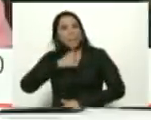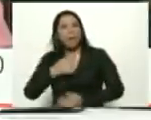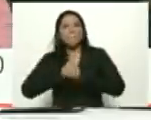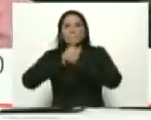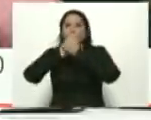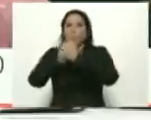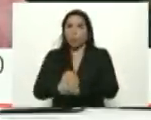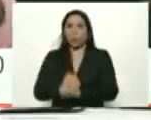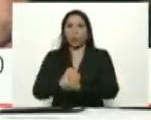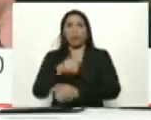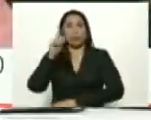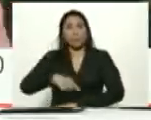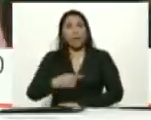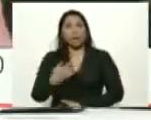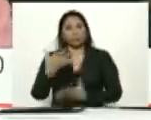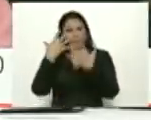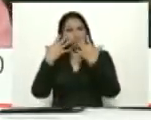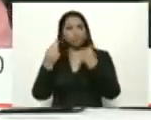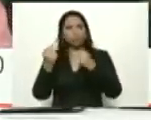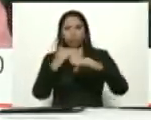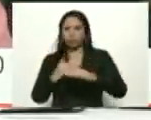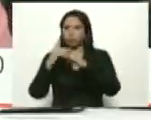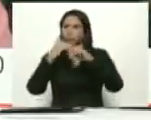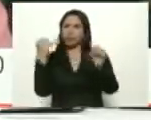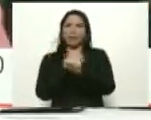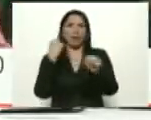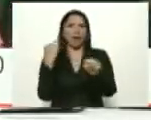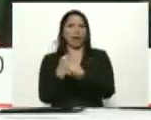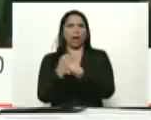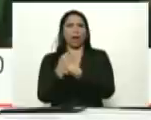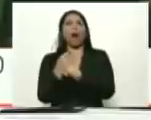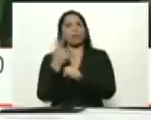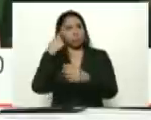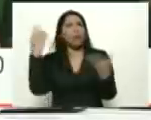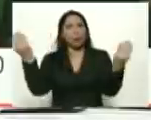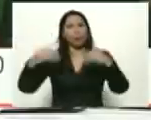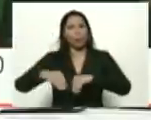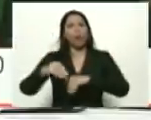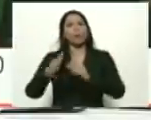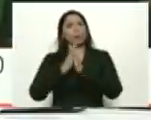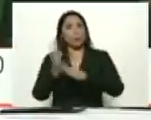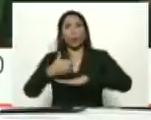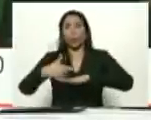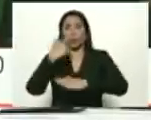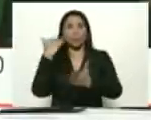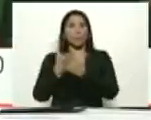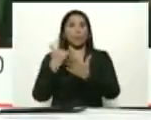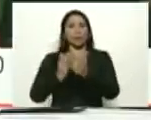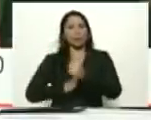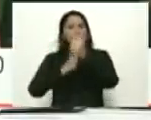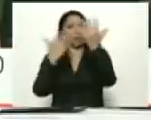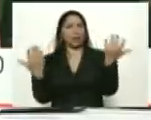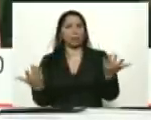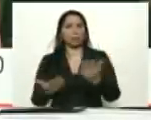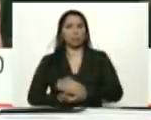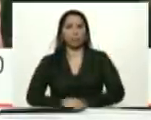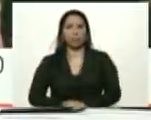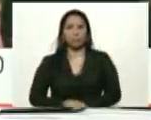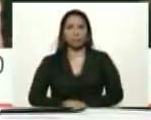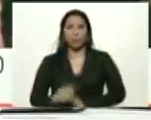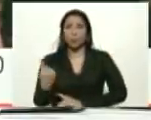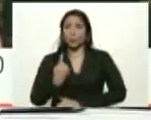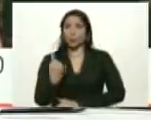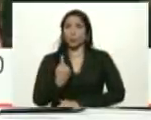amor, una gran comprensión y trabajar. ¿Estoy de acuerdo? Gobernador, fíjense ustedes este liderazgo